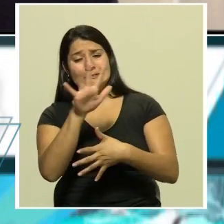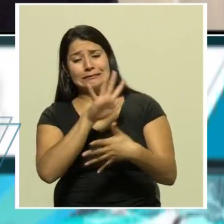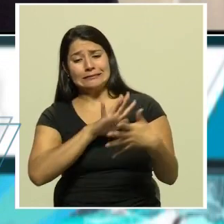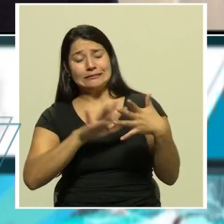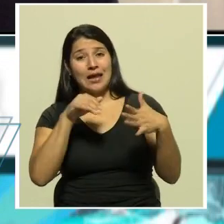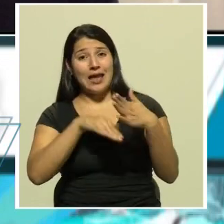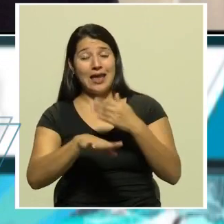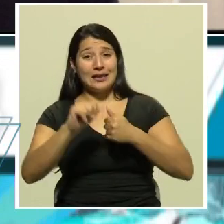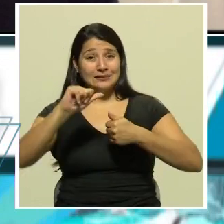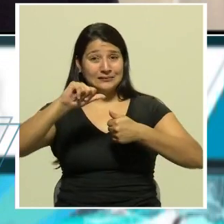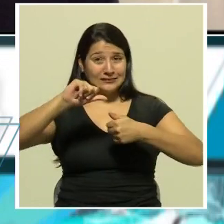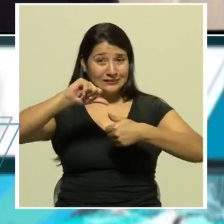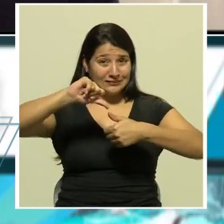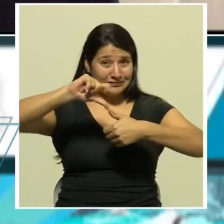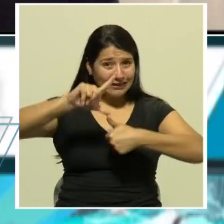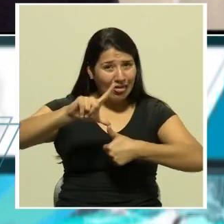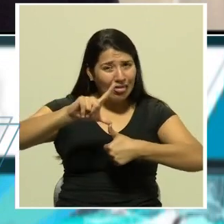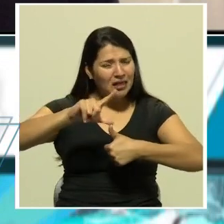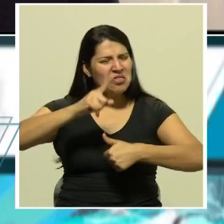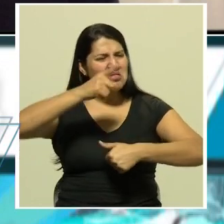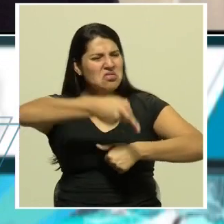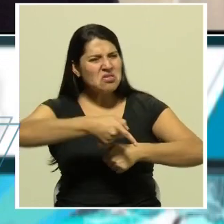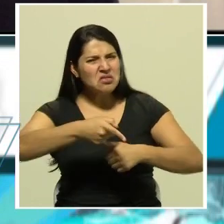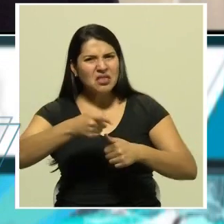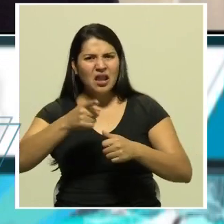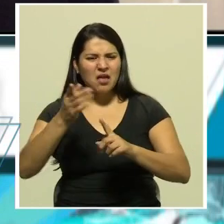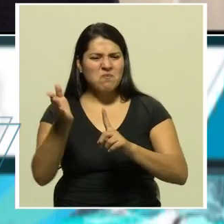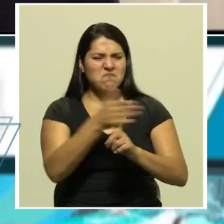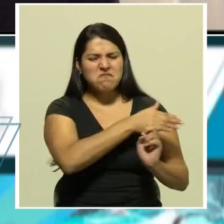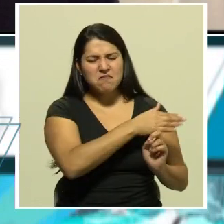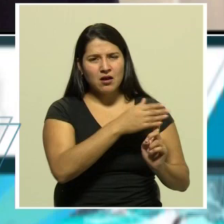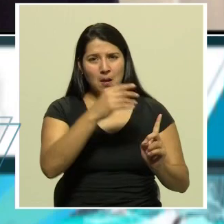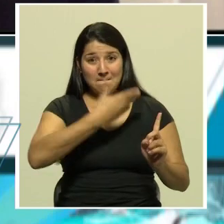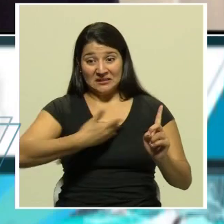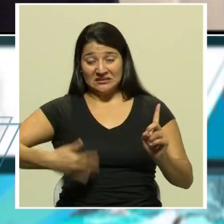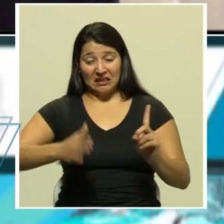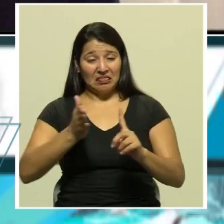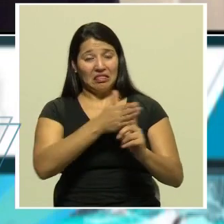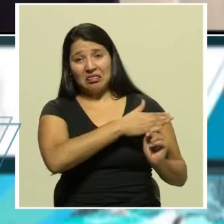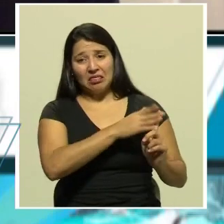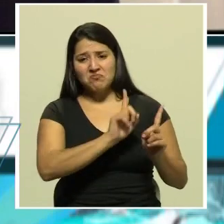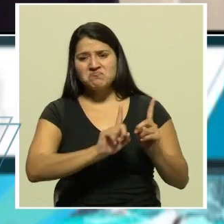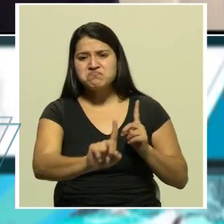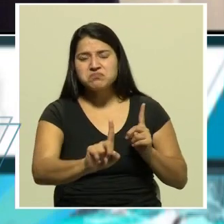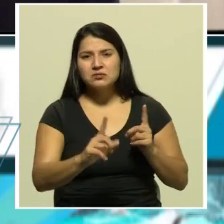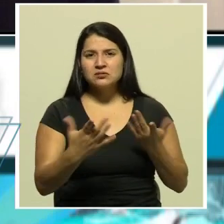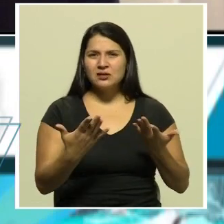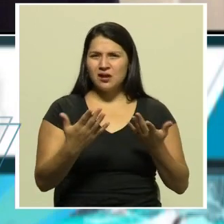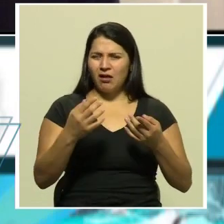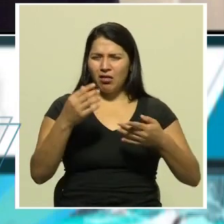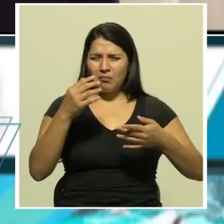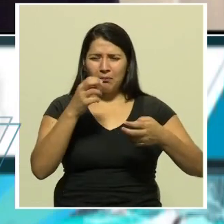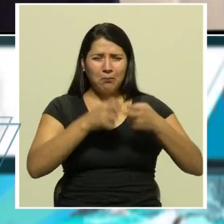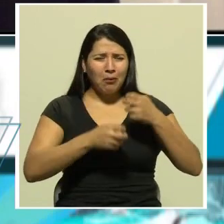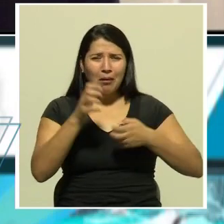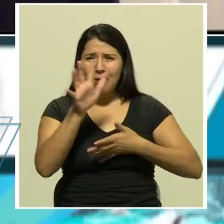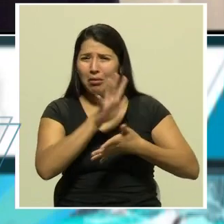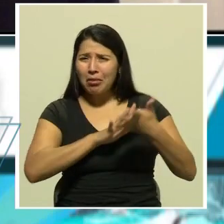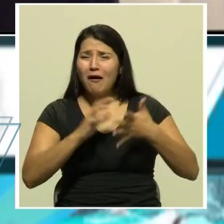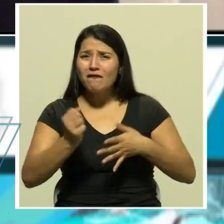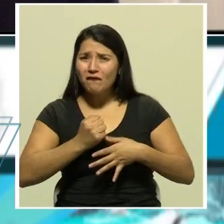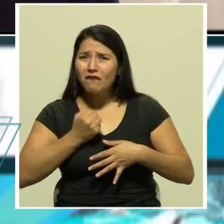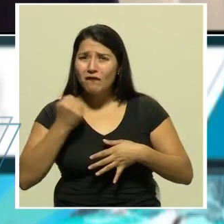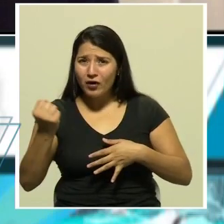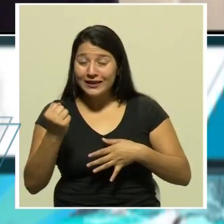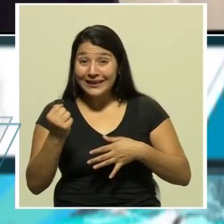Latina, dictaduras, golpe de Estado, cambios, una inestabilidad política en la región muy fuerte. Costa Rica fue